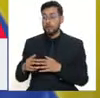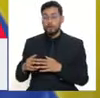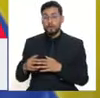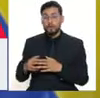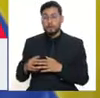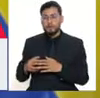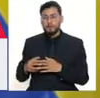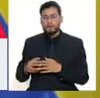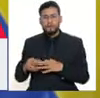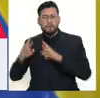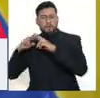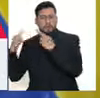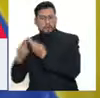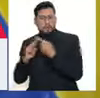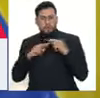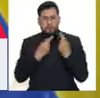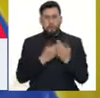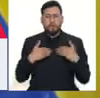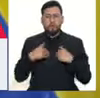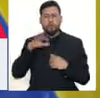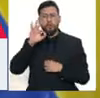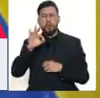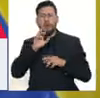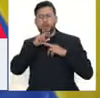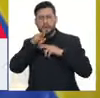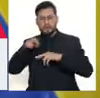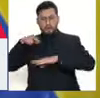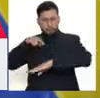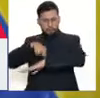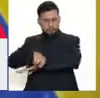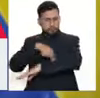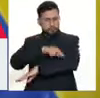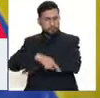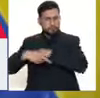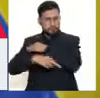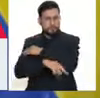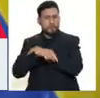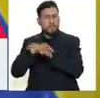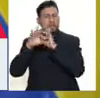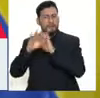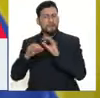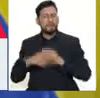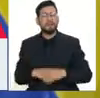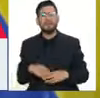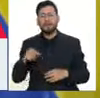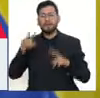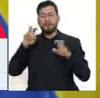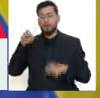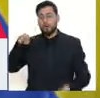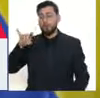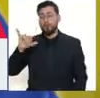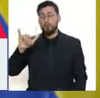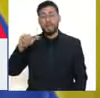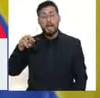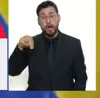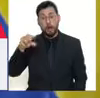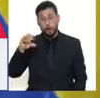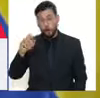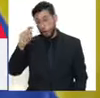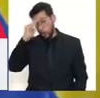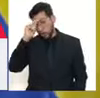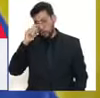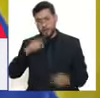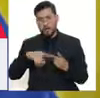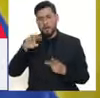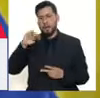comités en cada una de las 9 cuencas compartidas, comenzando por las del Puyango Tumbes y